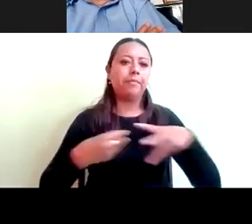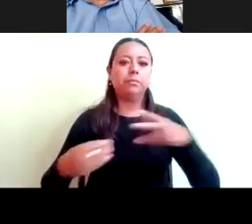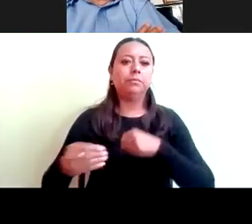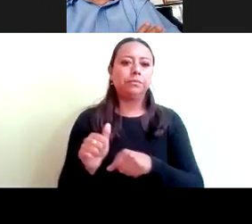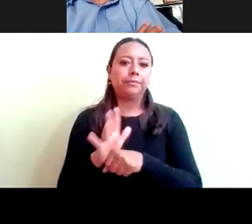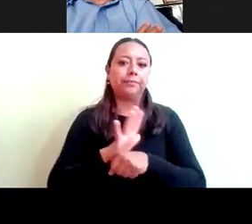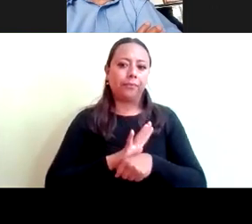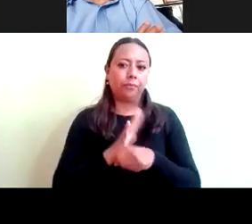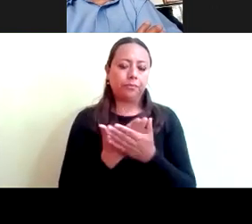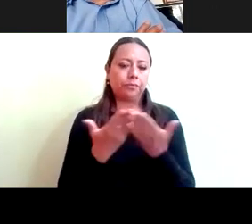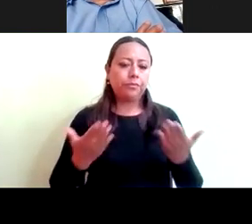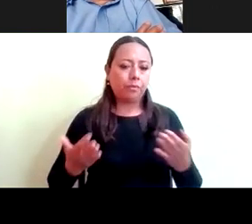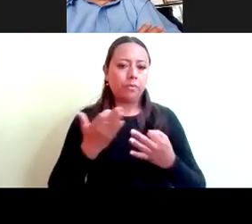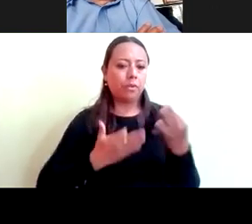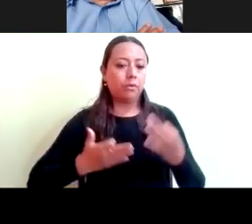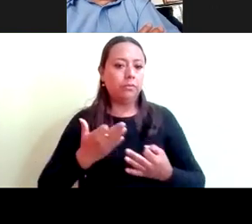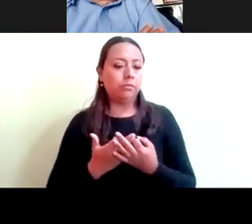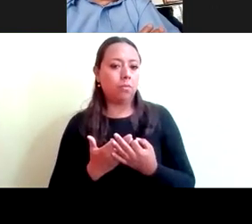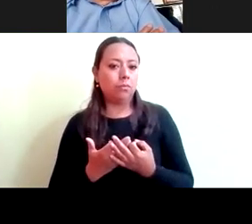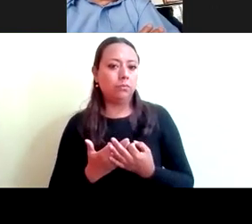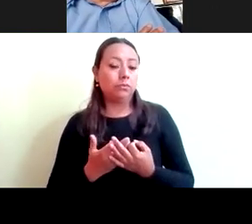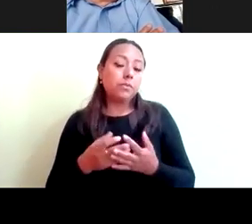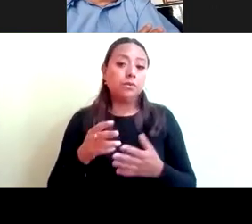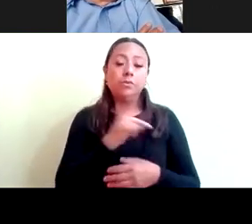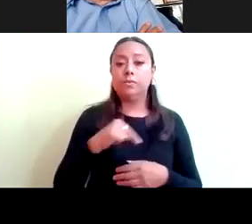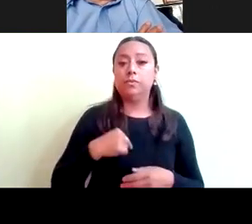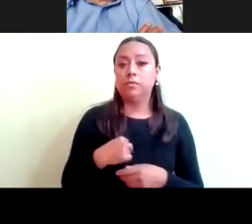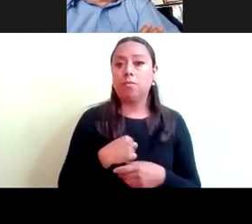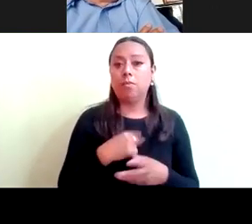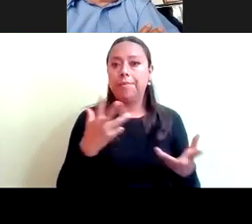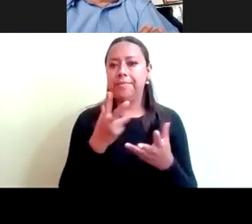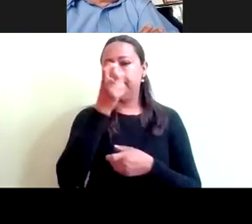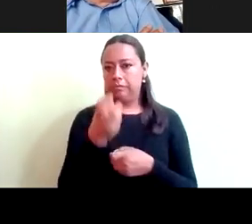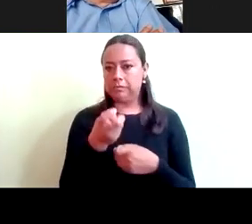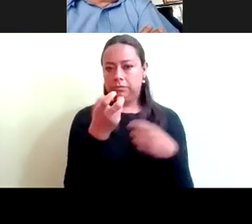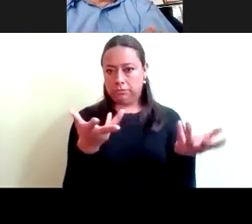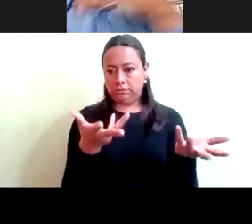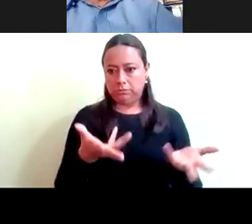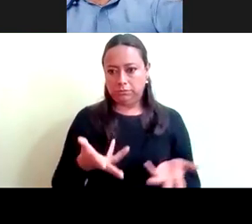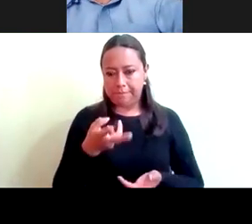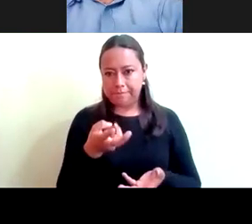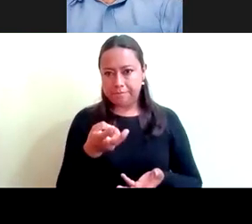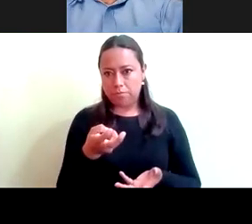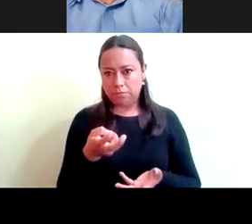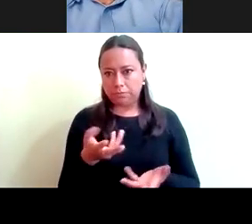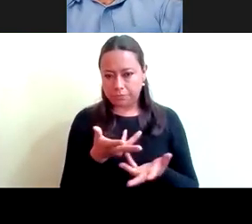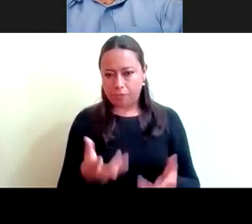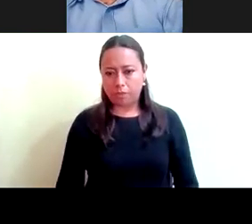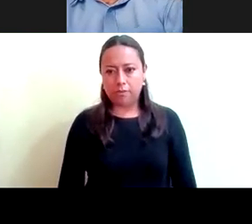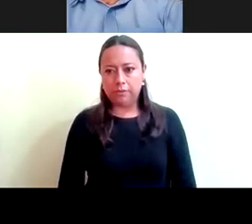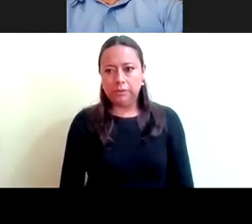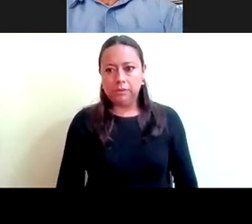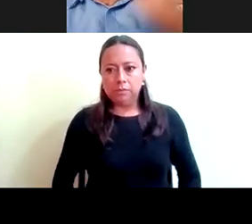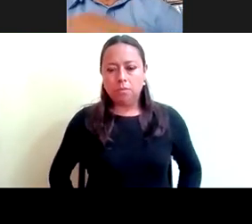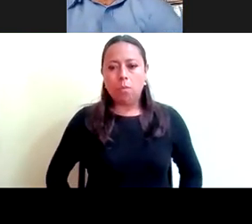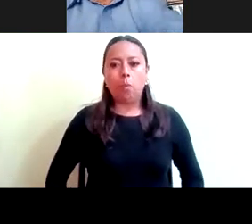esta forma los recursos presupuestarios, el recurso del presupuesto participativo podrían ser ejercidos por parte de las